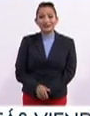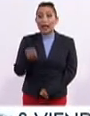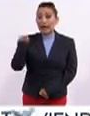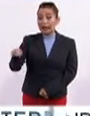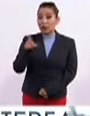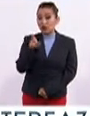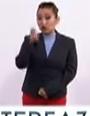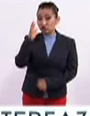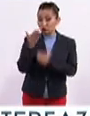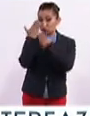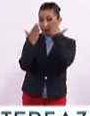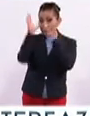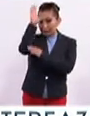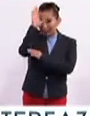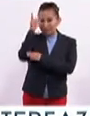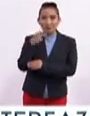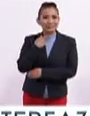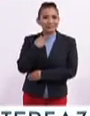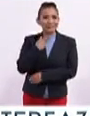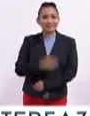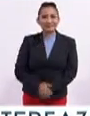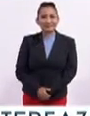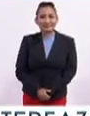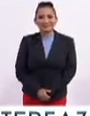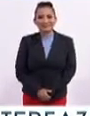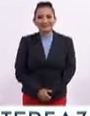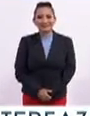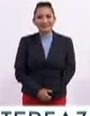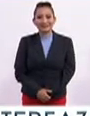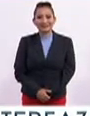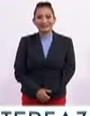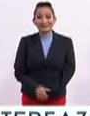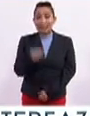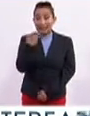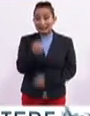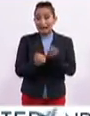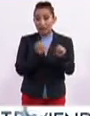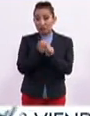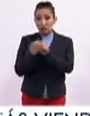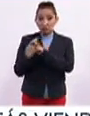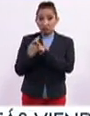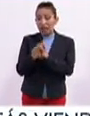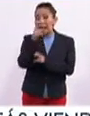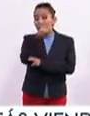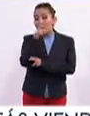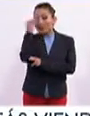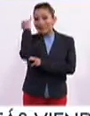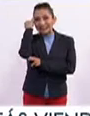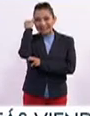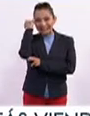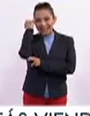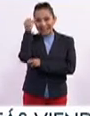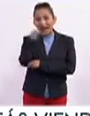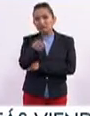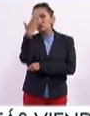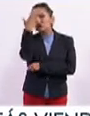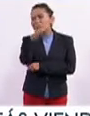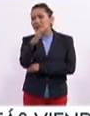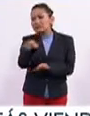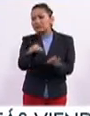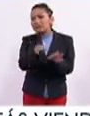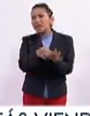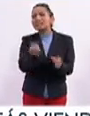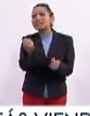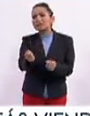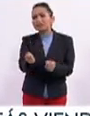en el doctorado en Ciencias Políticas. Este año celebramos a las lenguas indígenas. ¿Sabes